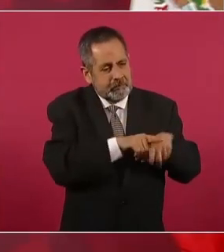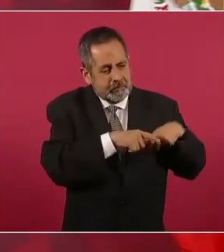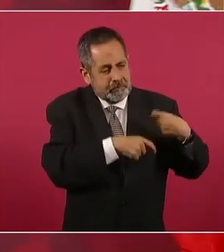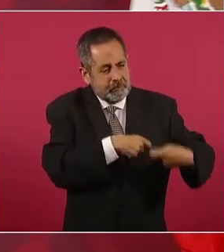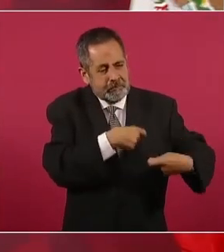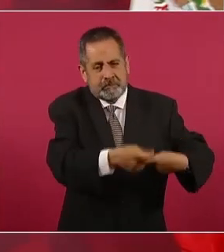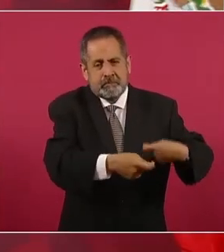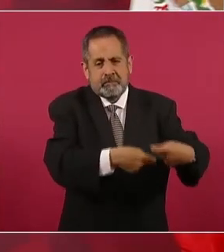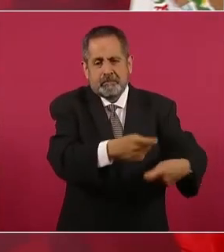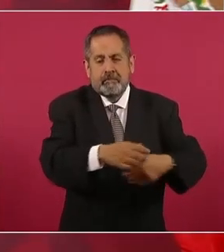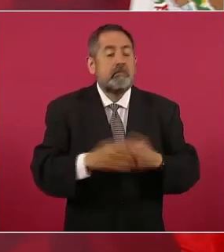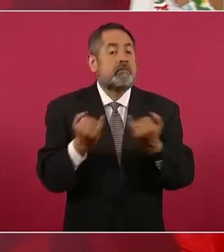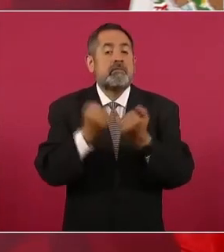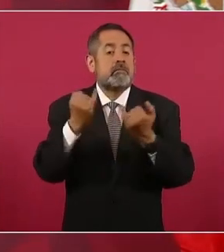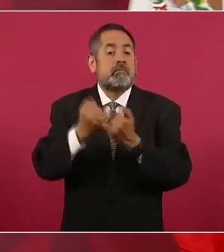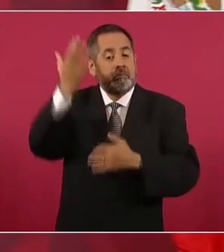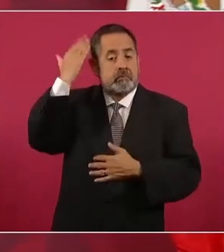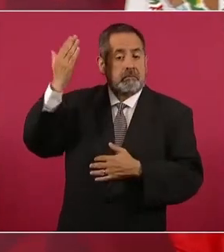Que llego a declarar